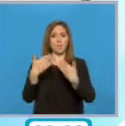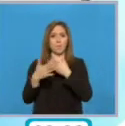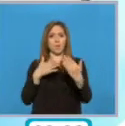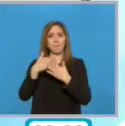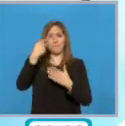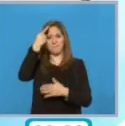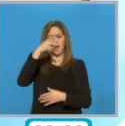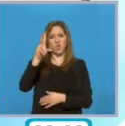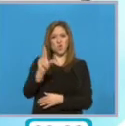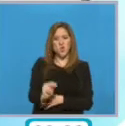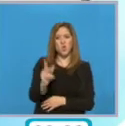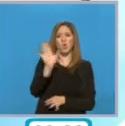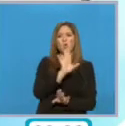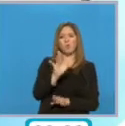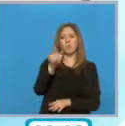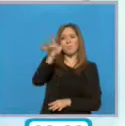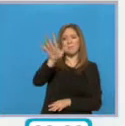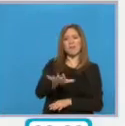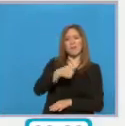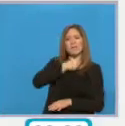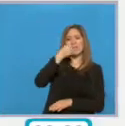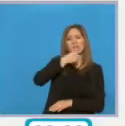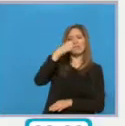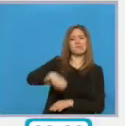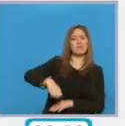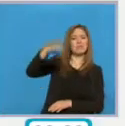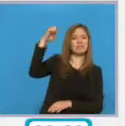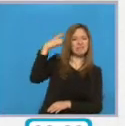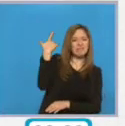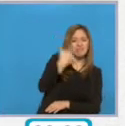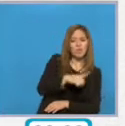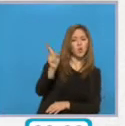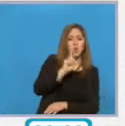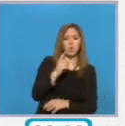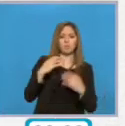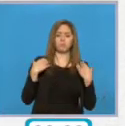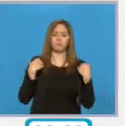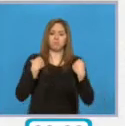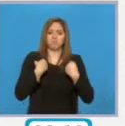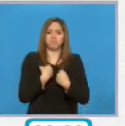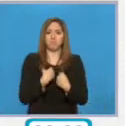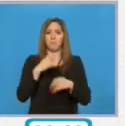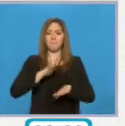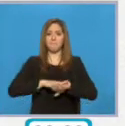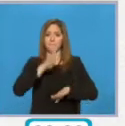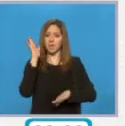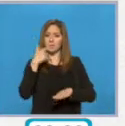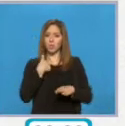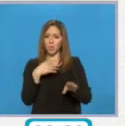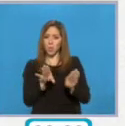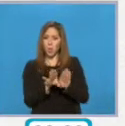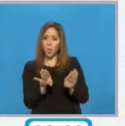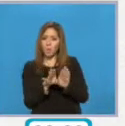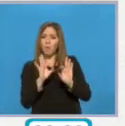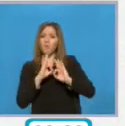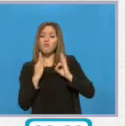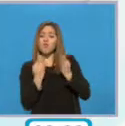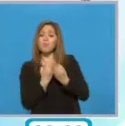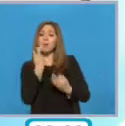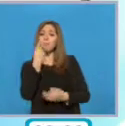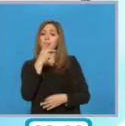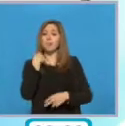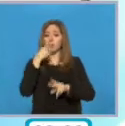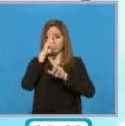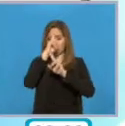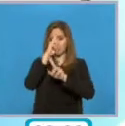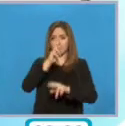no verme muy grande, sino que me hace verme un poquito más, digamos, como en onda, sin faltar